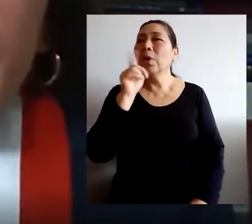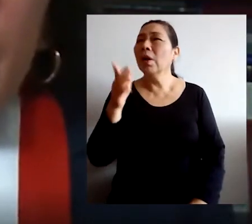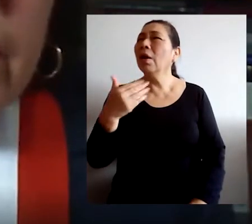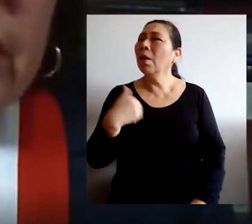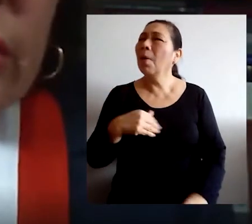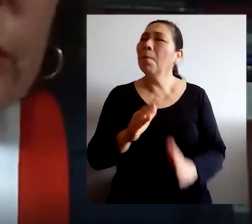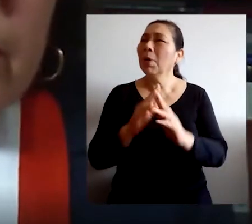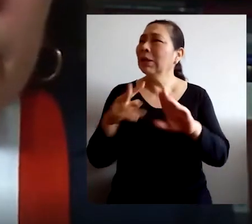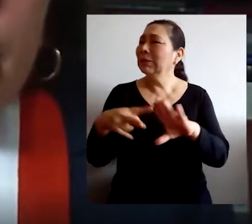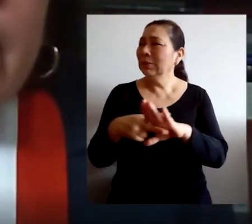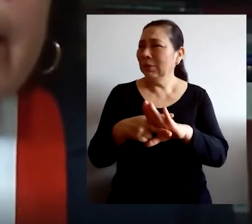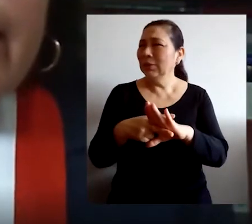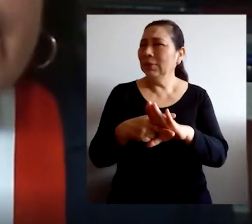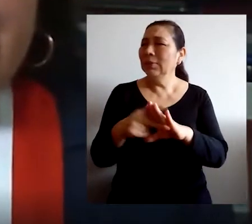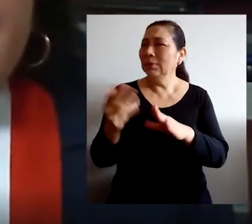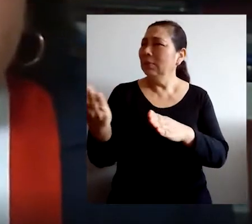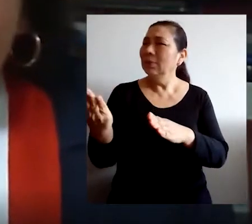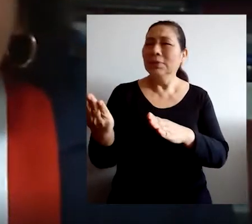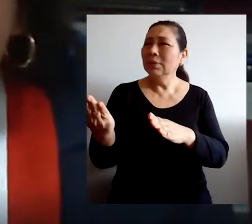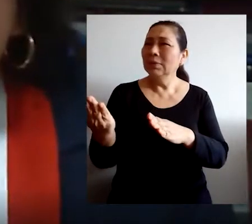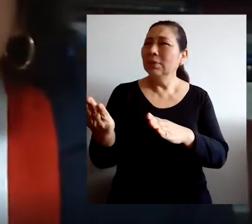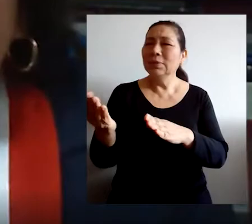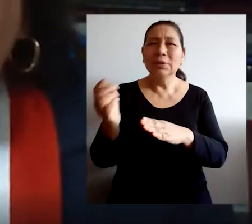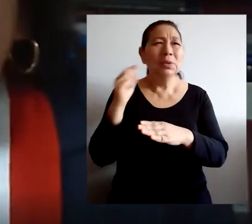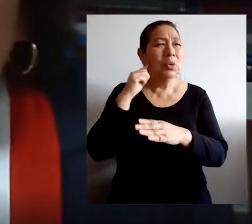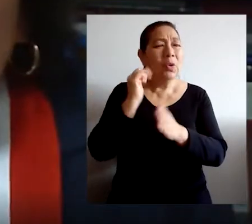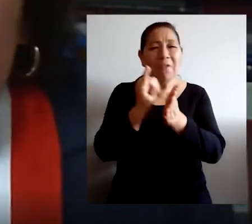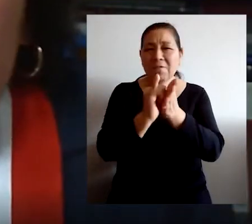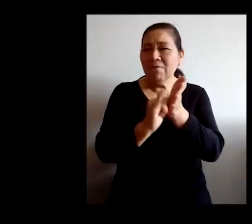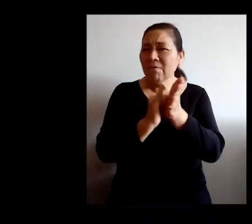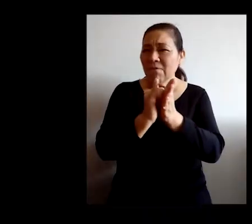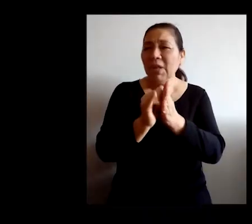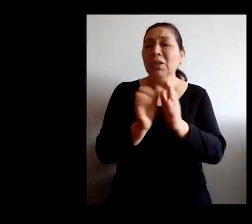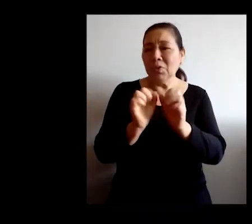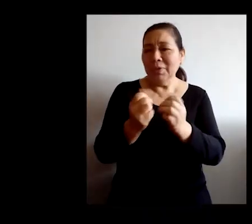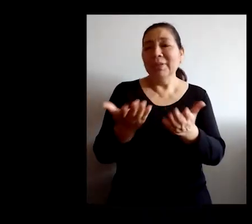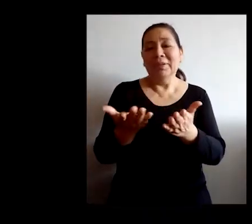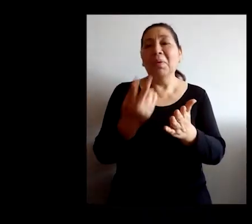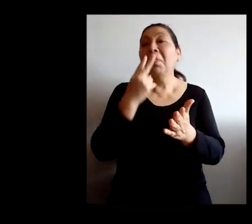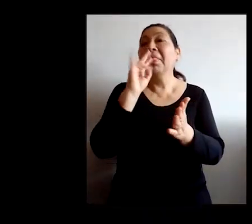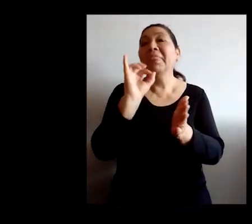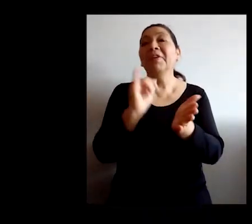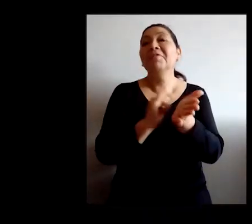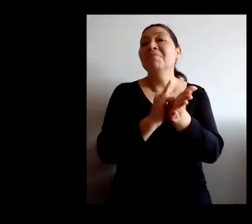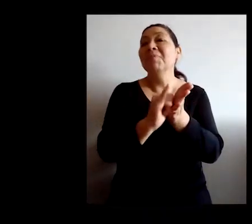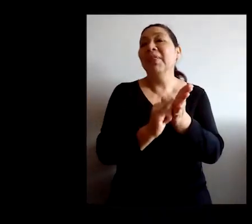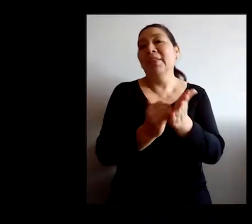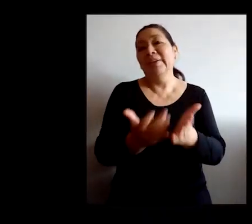abogada, le voy a interrumpir. ¿Puede prender su video? Por supuesto.